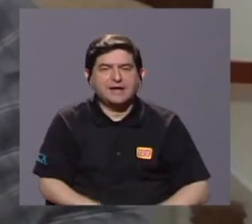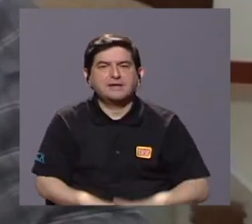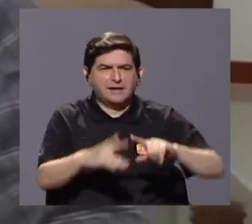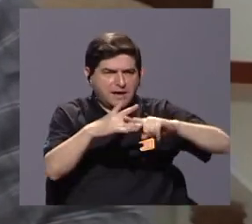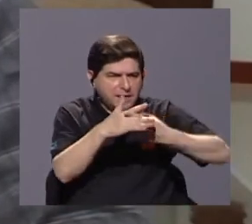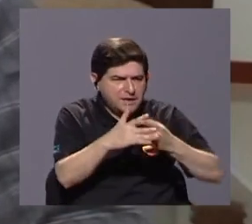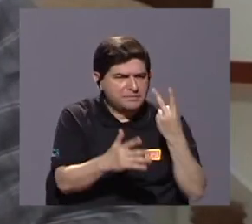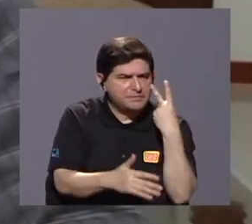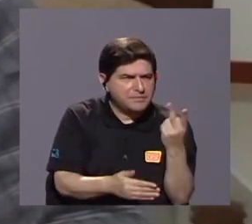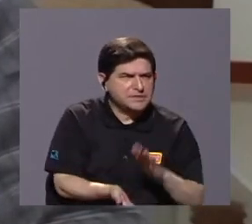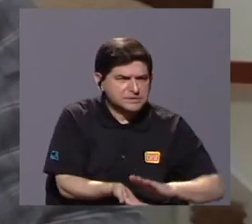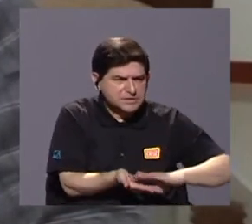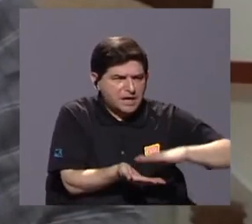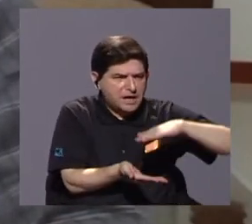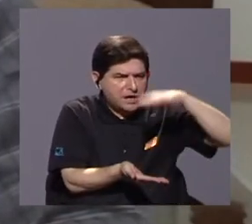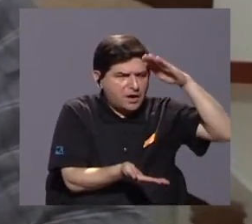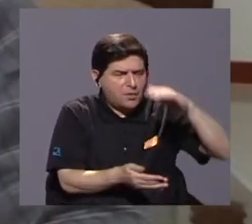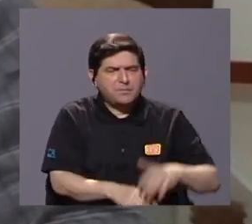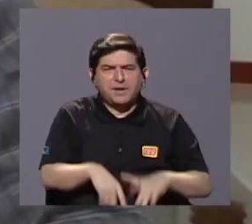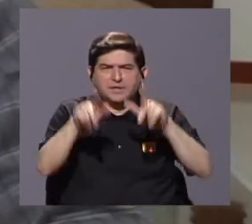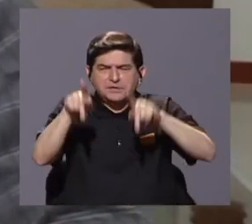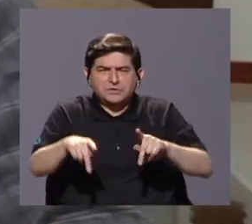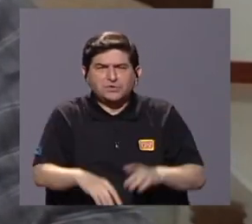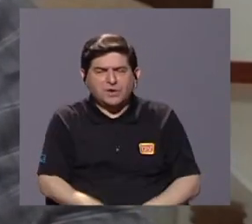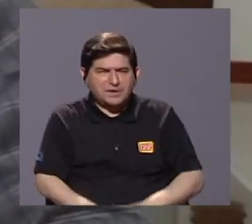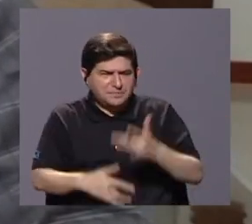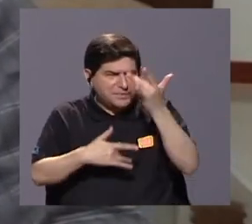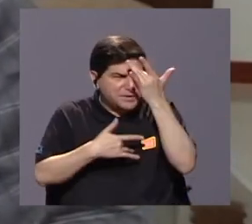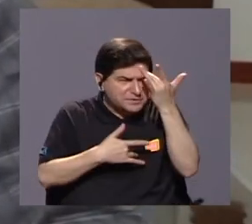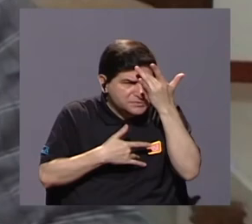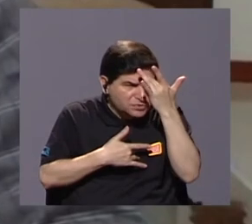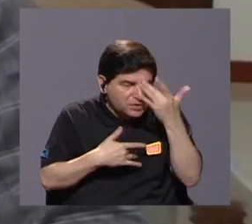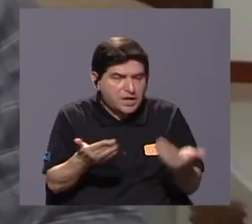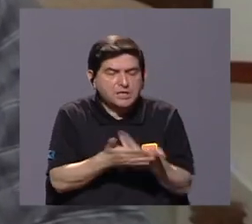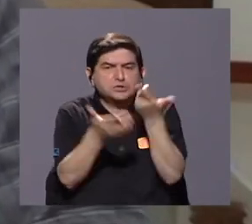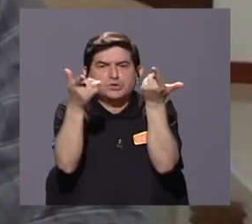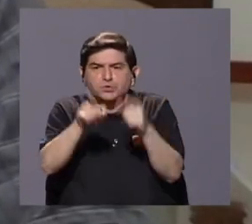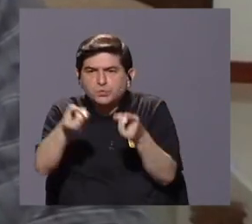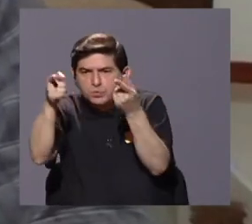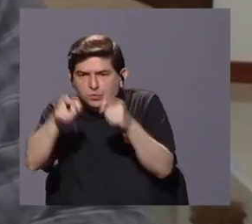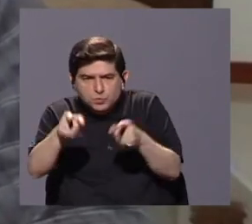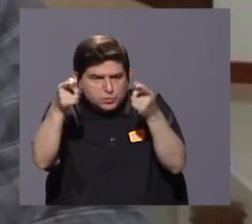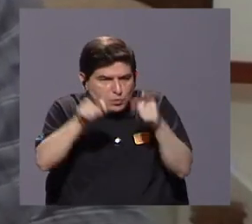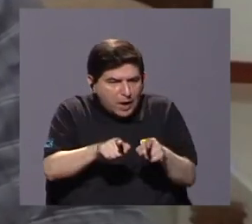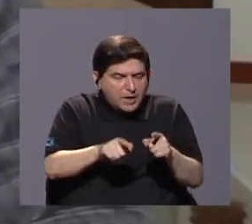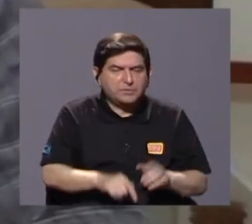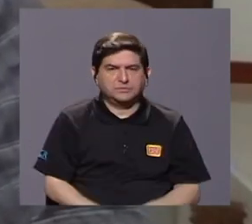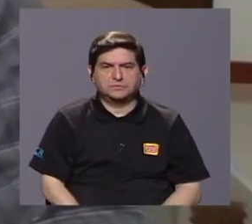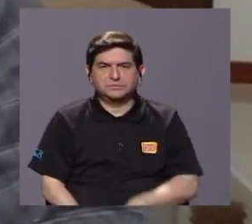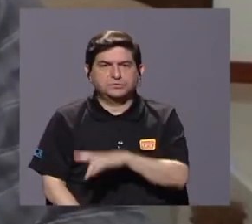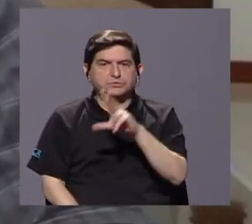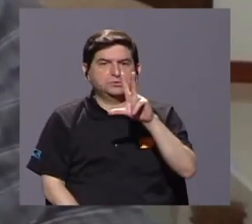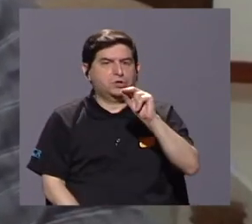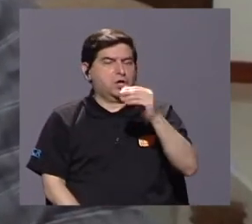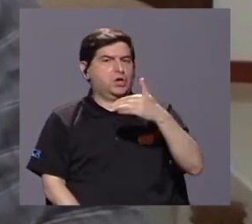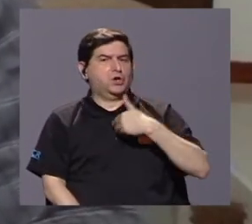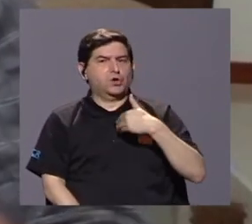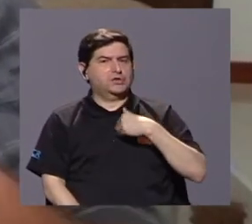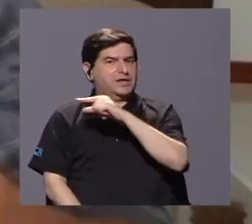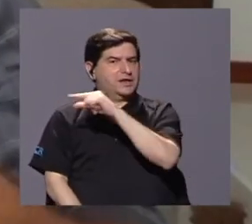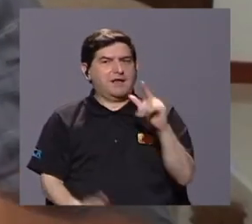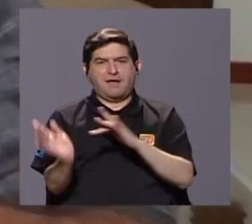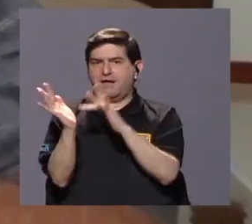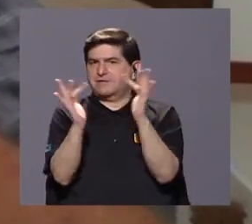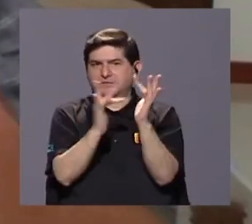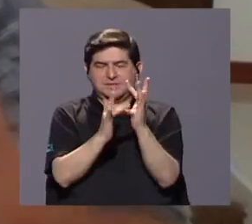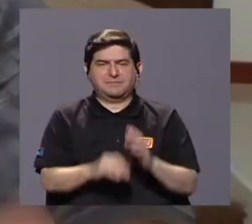a ver un incremento en las tasas de contagio y en la cantidad de casos nuevos. Y todavía no habíamos tenido Semana Santa.